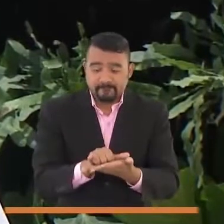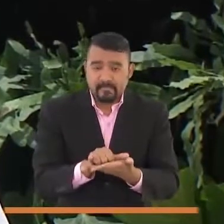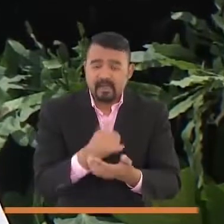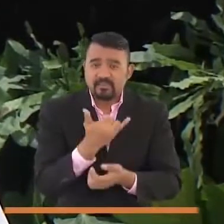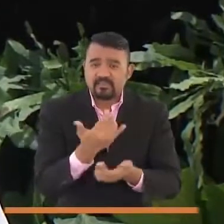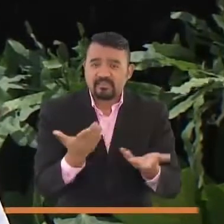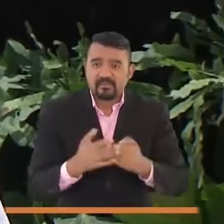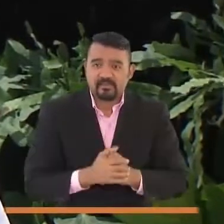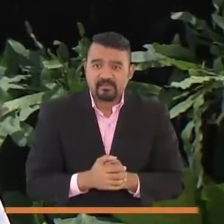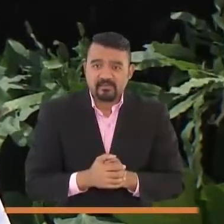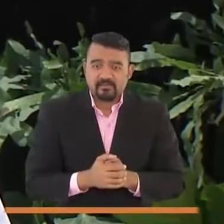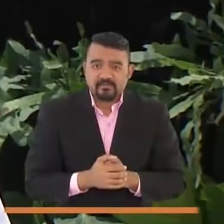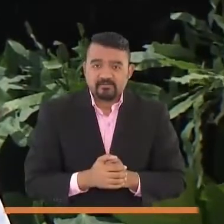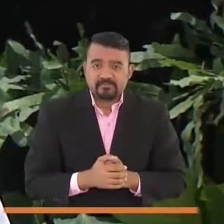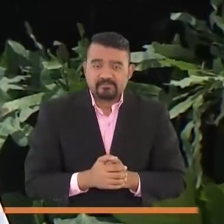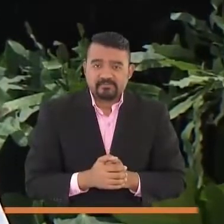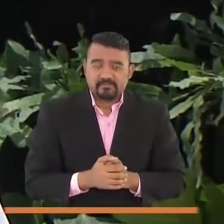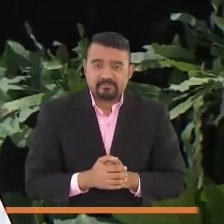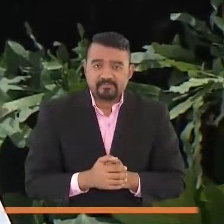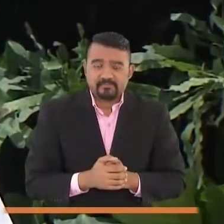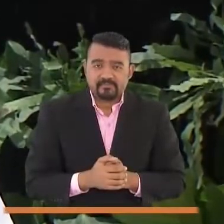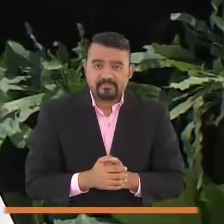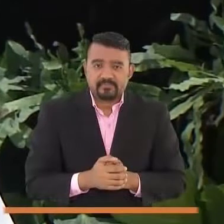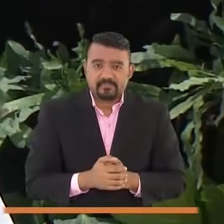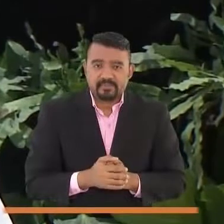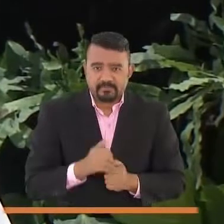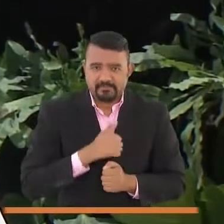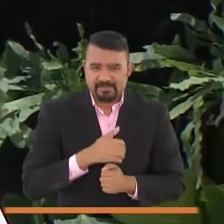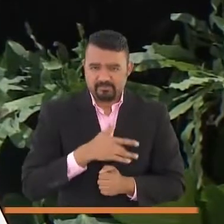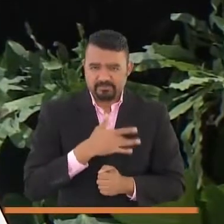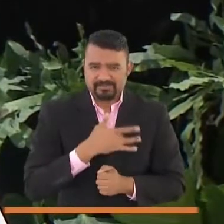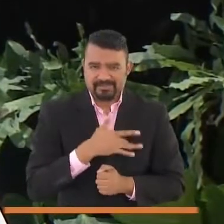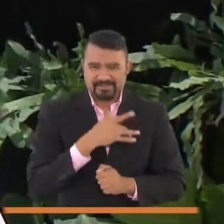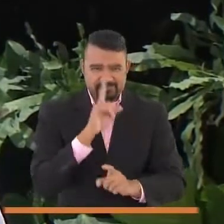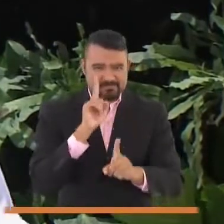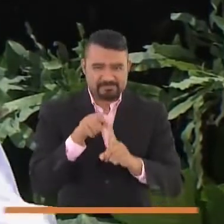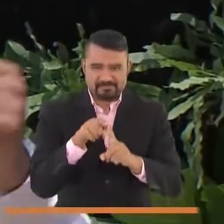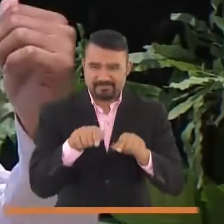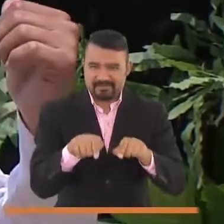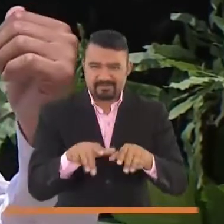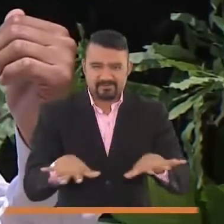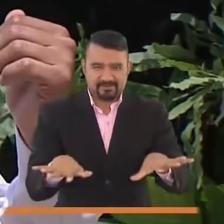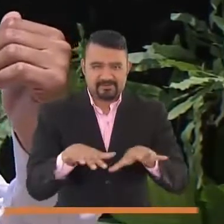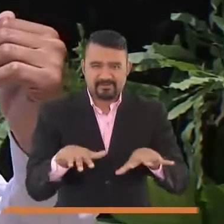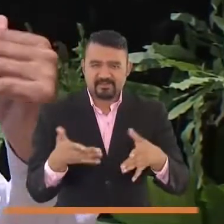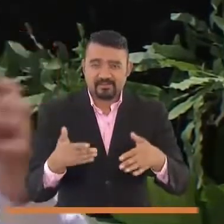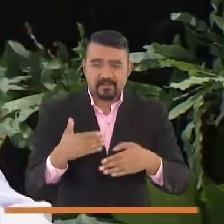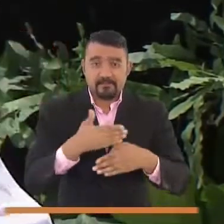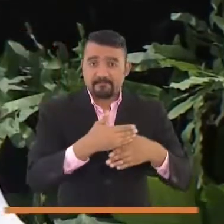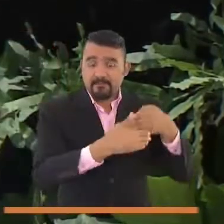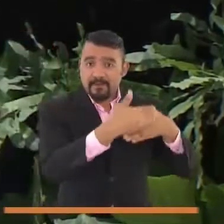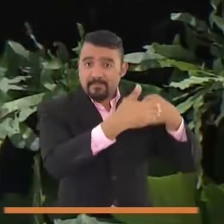una obra que para mí se convierte también en un símbolo de lo que quiere esta administración, y es un muro